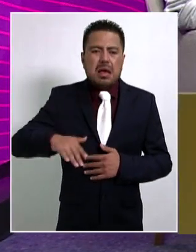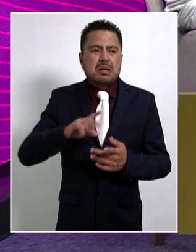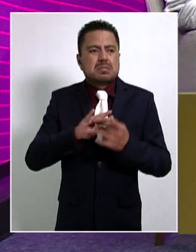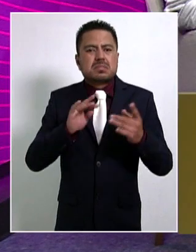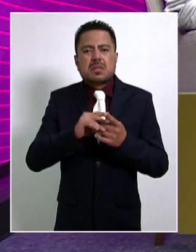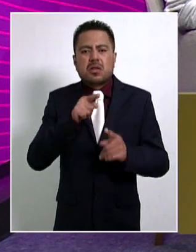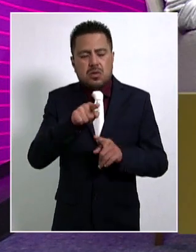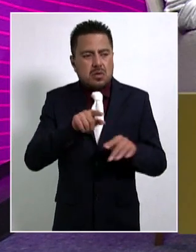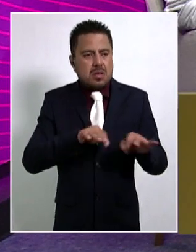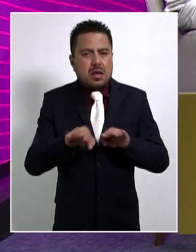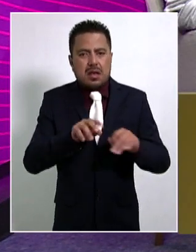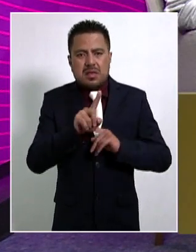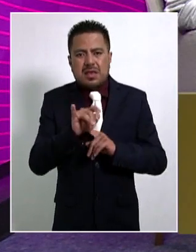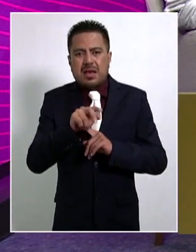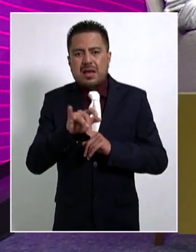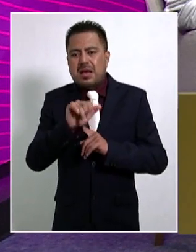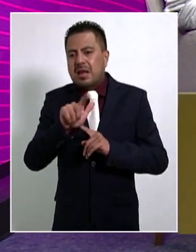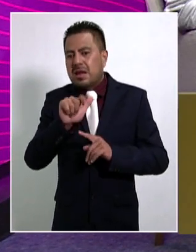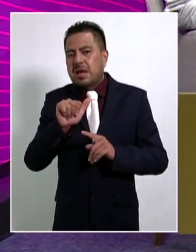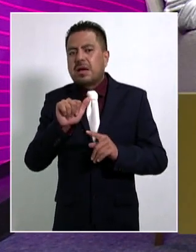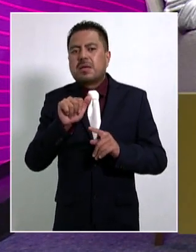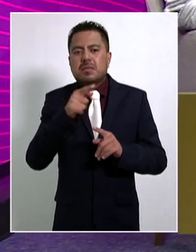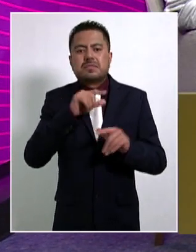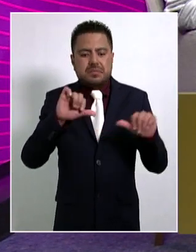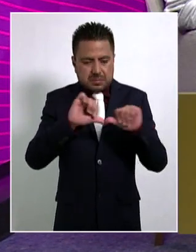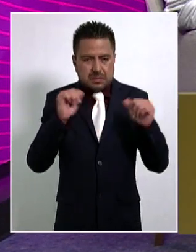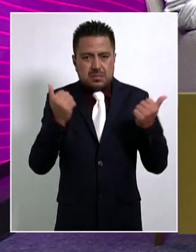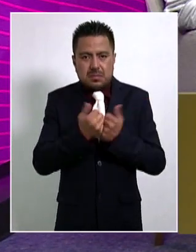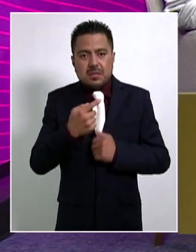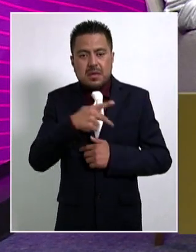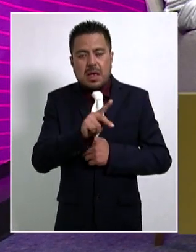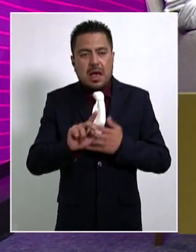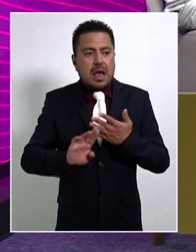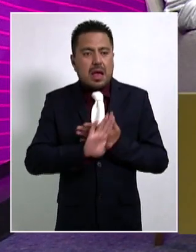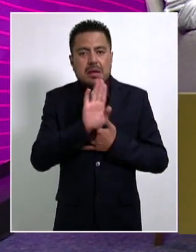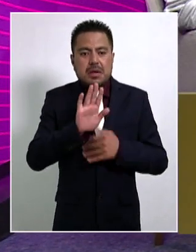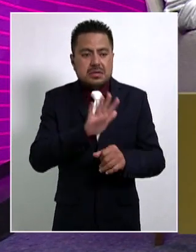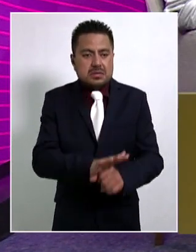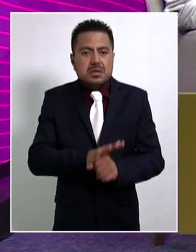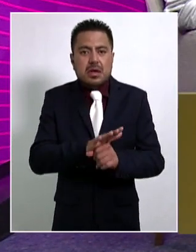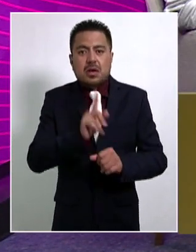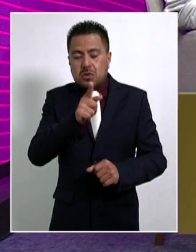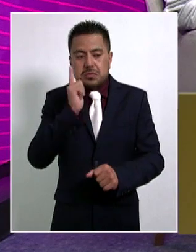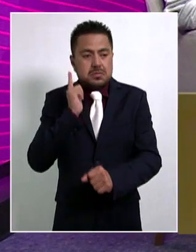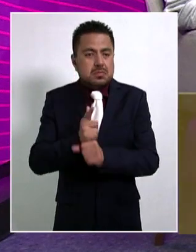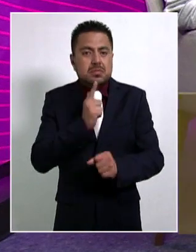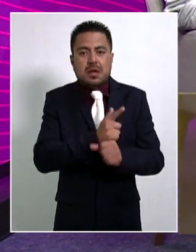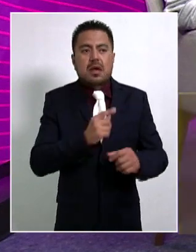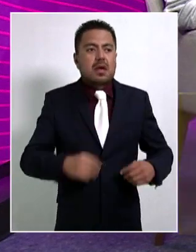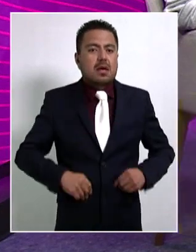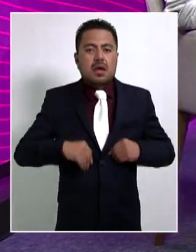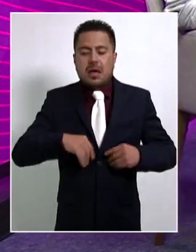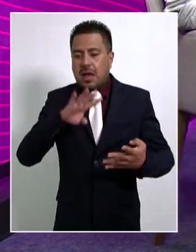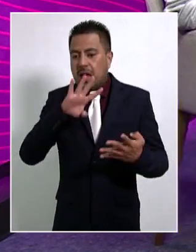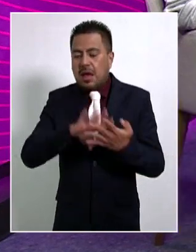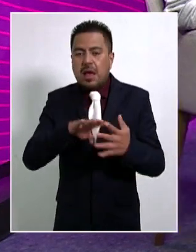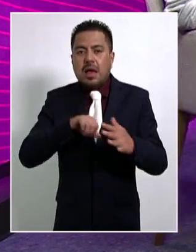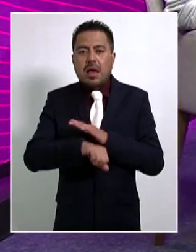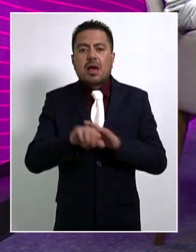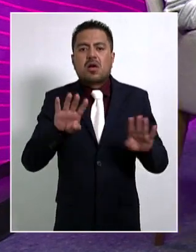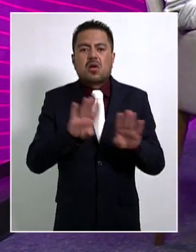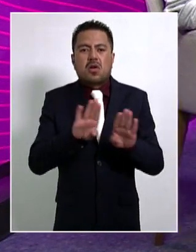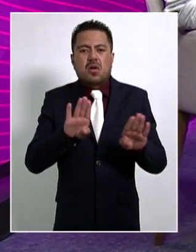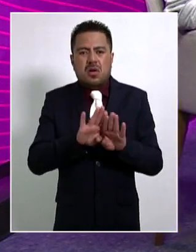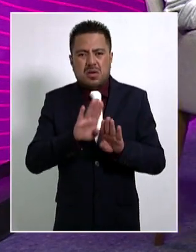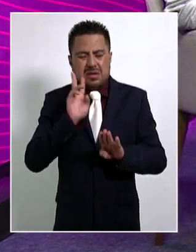tu trabajo ya en la organización Almas Cautivas y qué es lo que ustedes ven de la vida en la cárcel como una especie